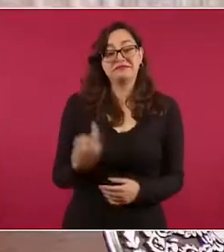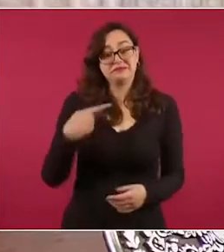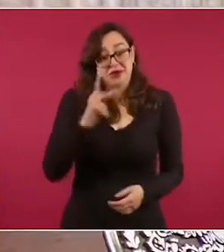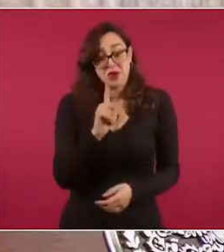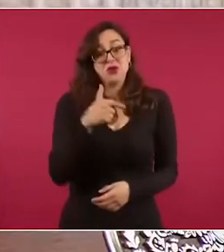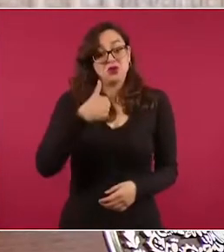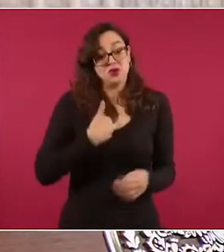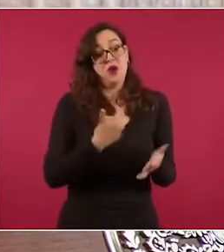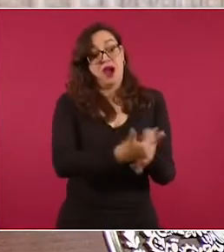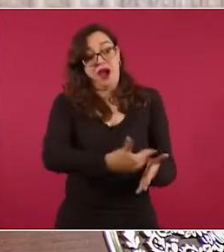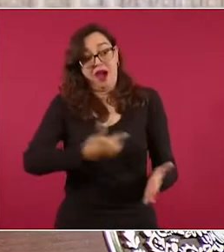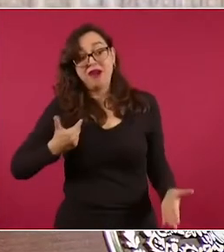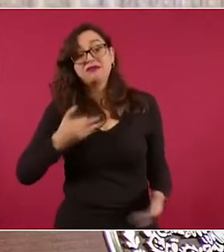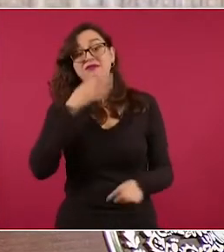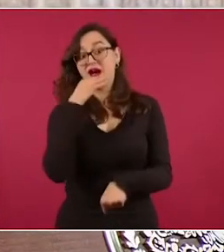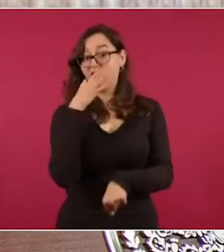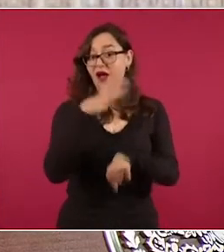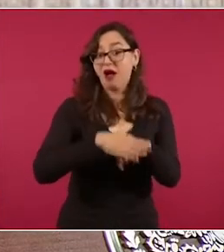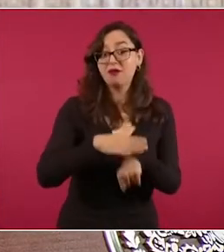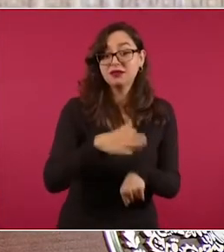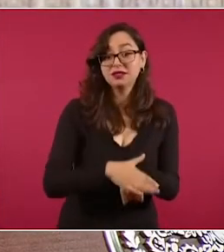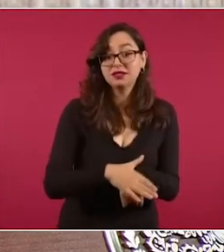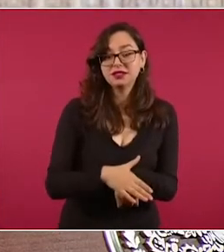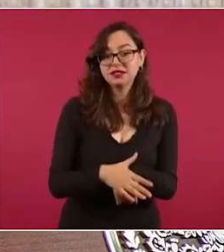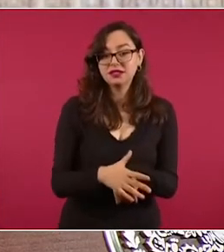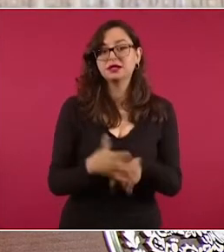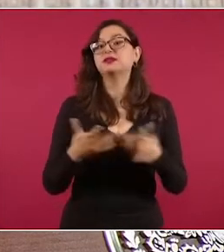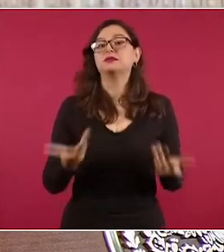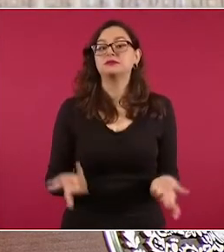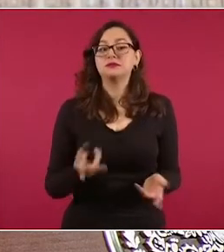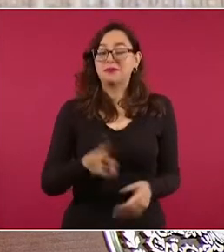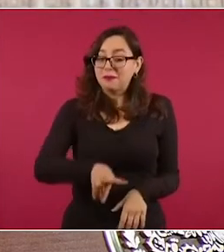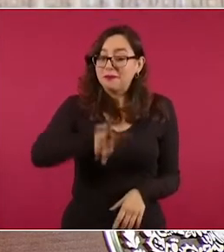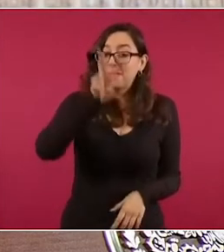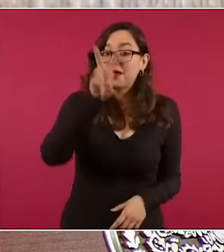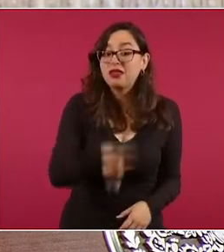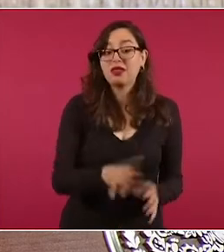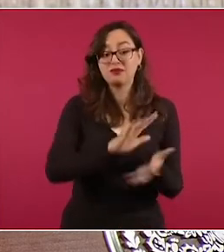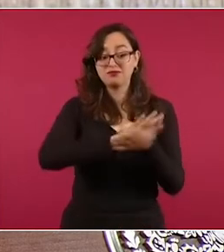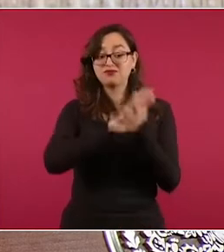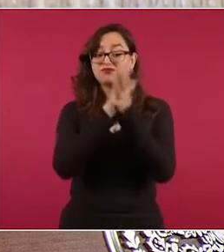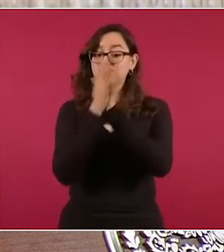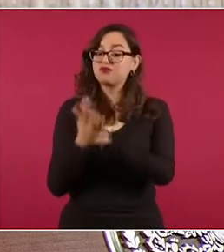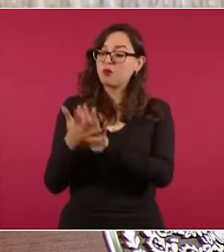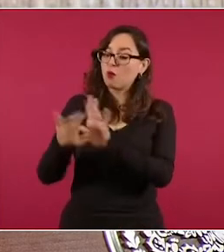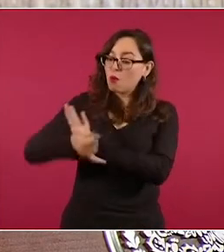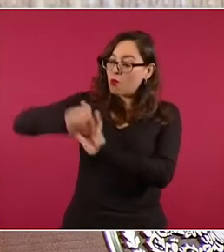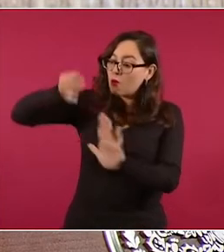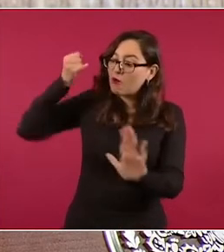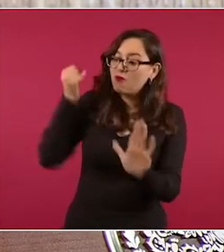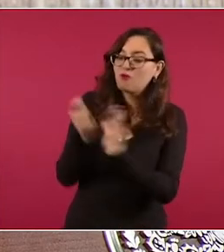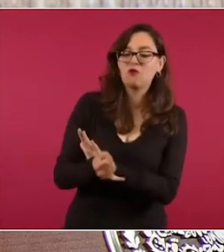cierre de campaña, dije, va a ser una transformación profunda.